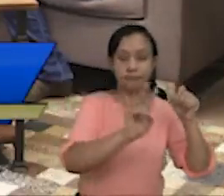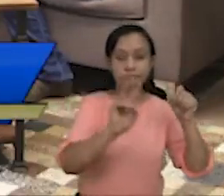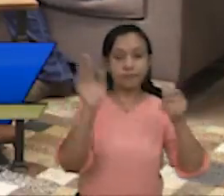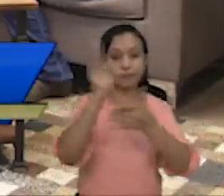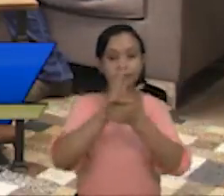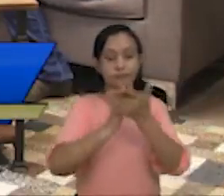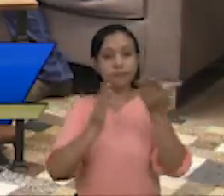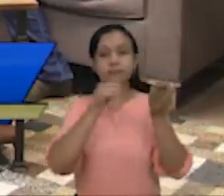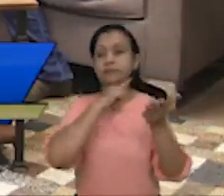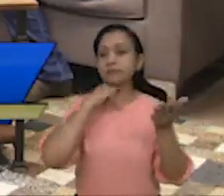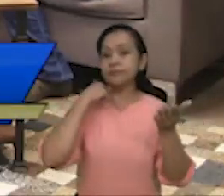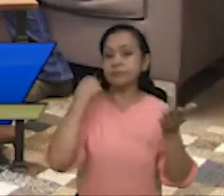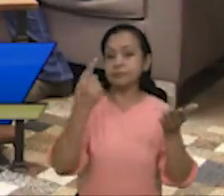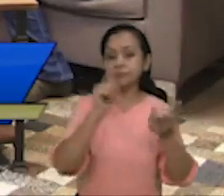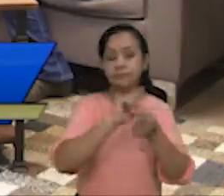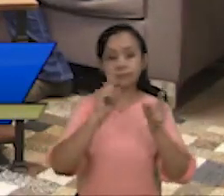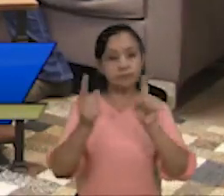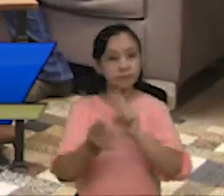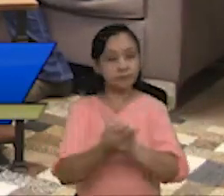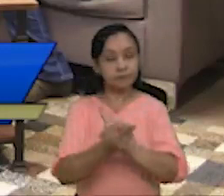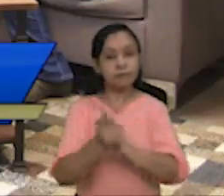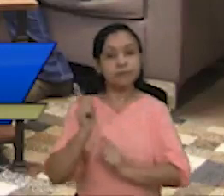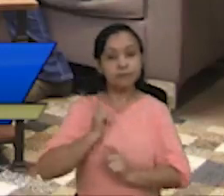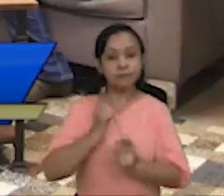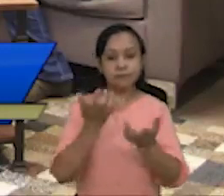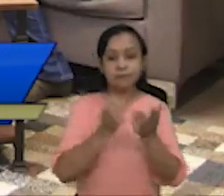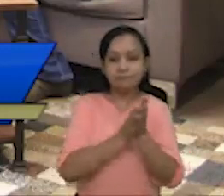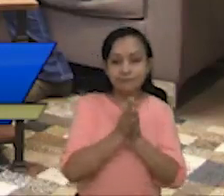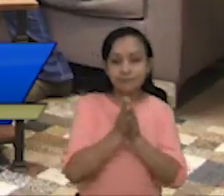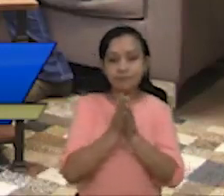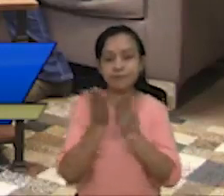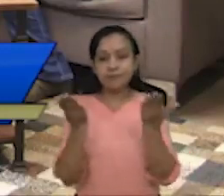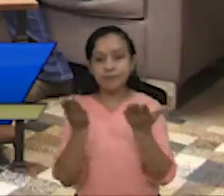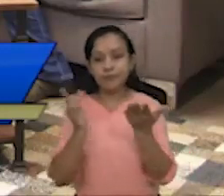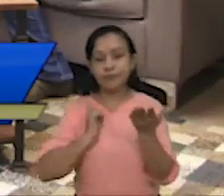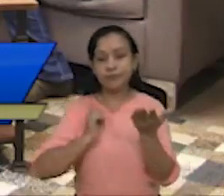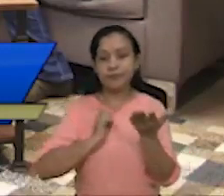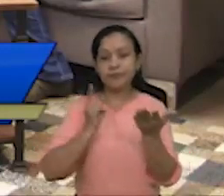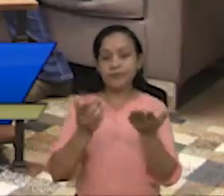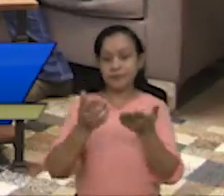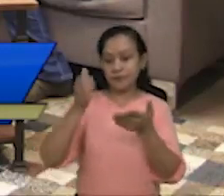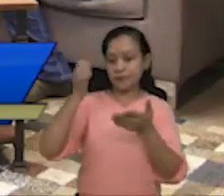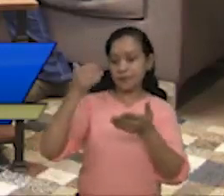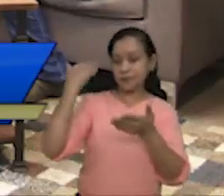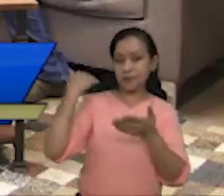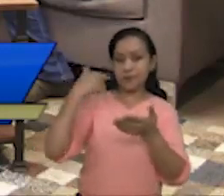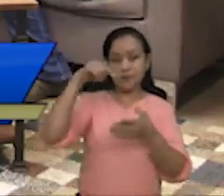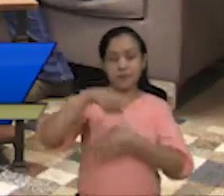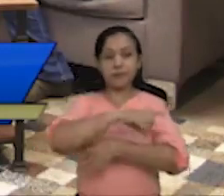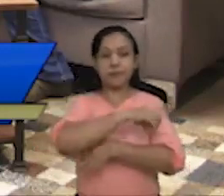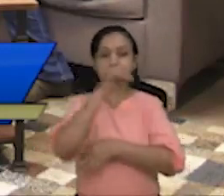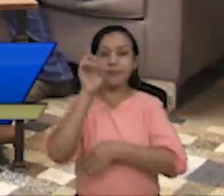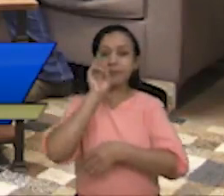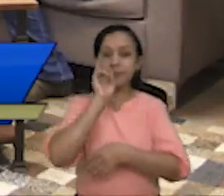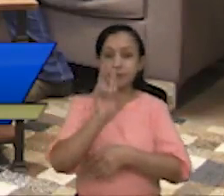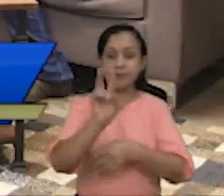veces esa verdad llega distorsionada porque tenemos intereses o nuestros o tenemos intereses detrás de nosotros. Y hoy en día estamos viendo que